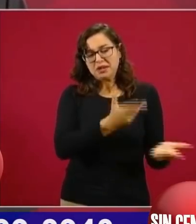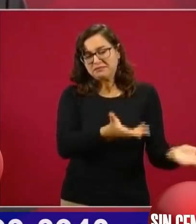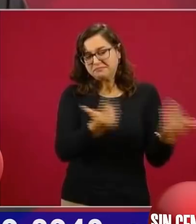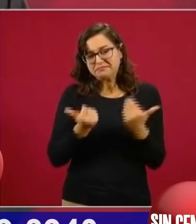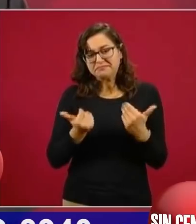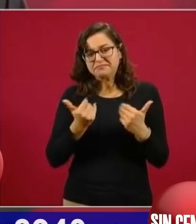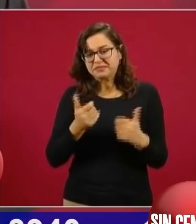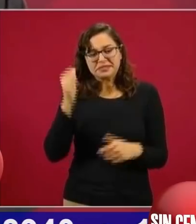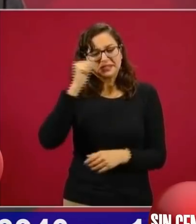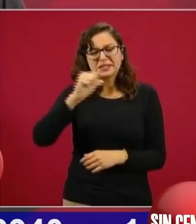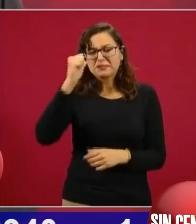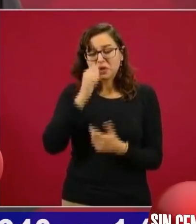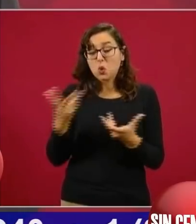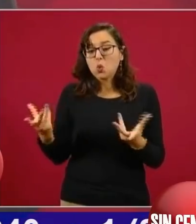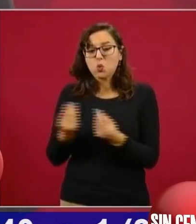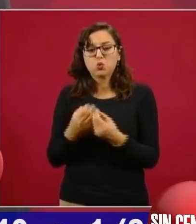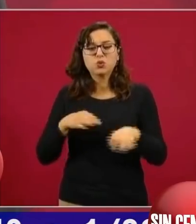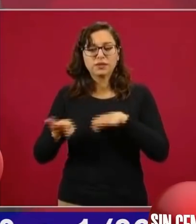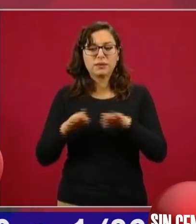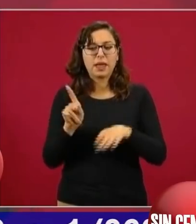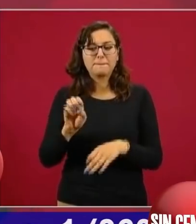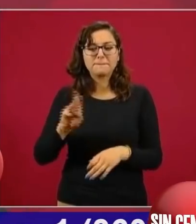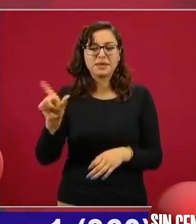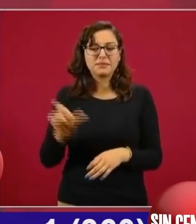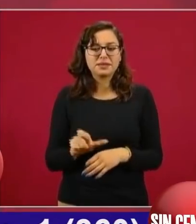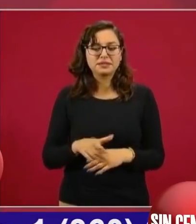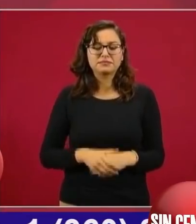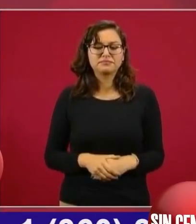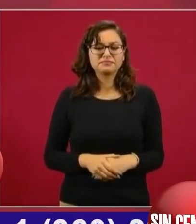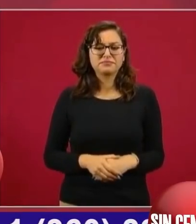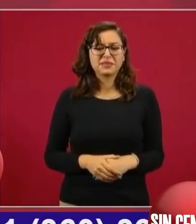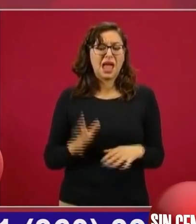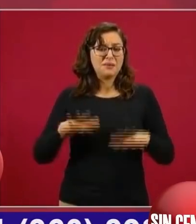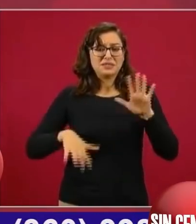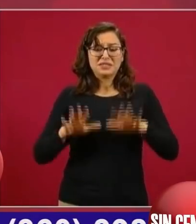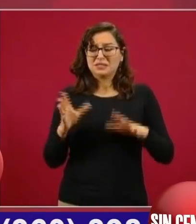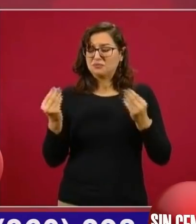Hay gentes que ni siquiera sabían de petróleo,